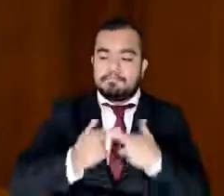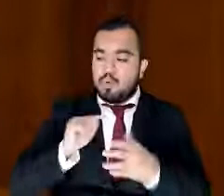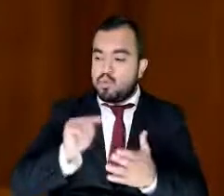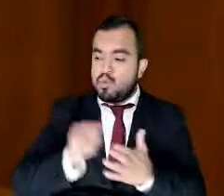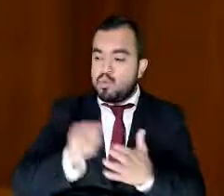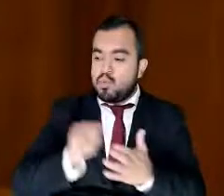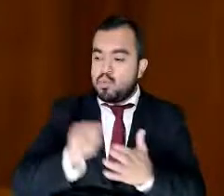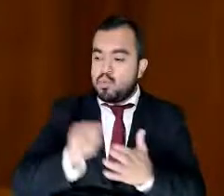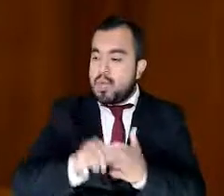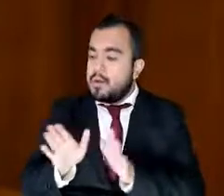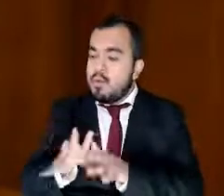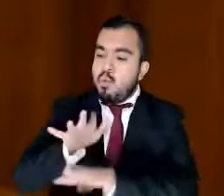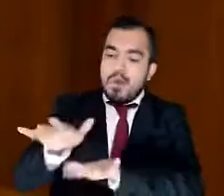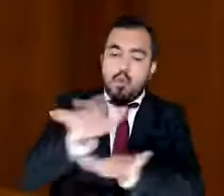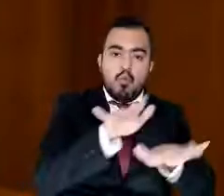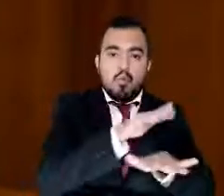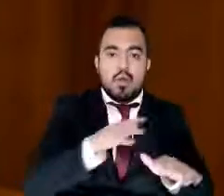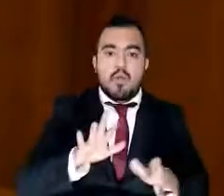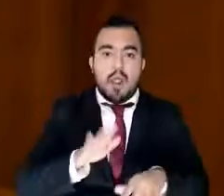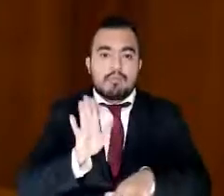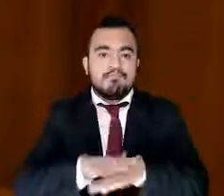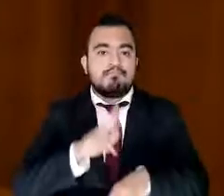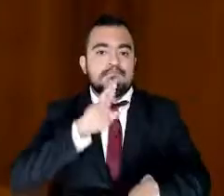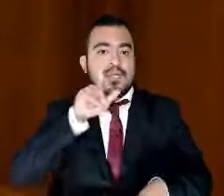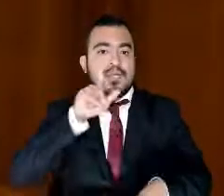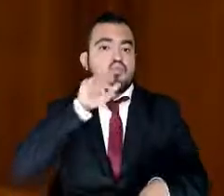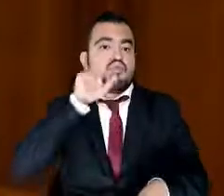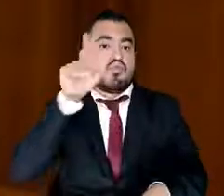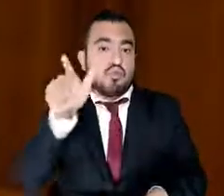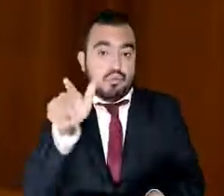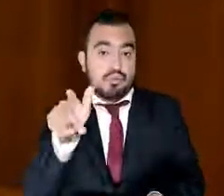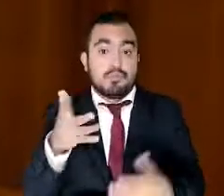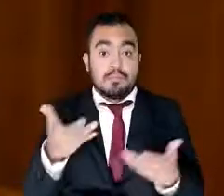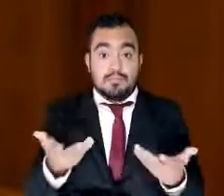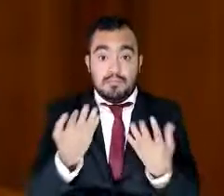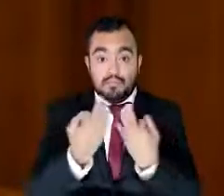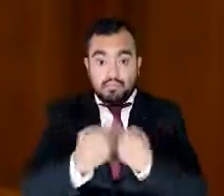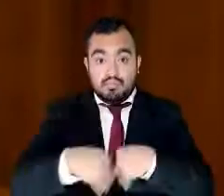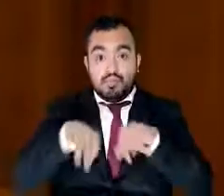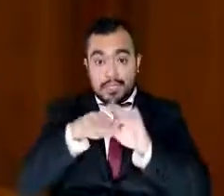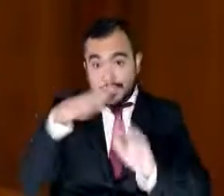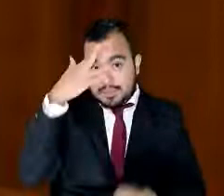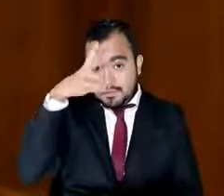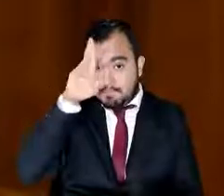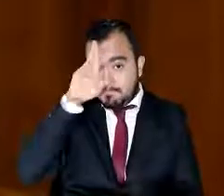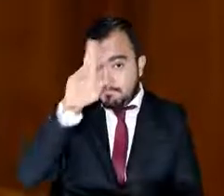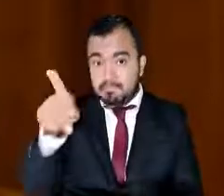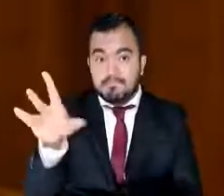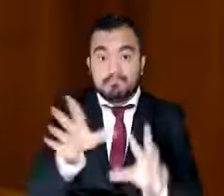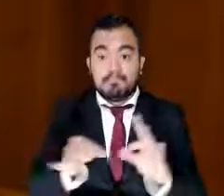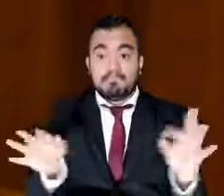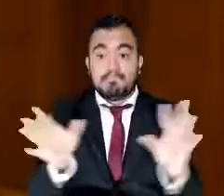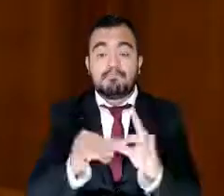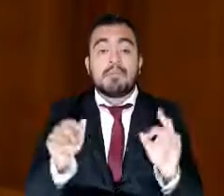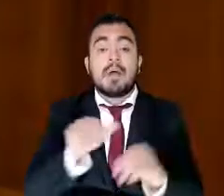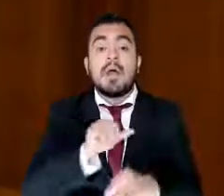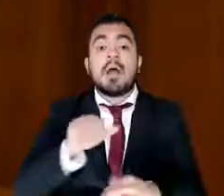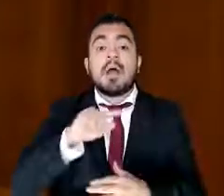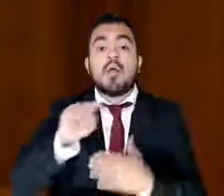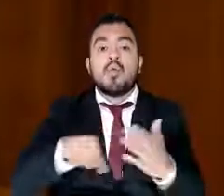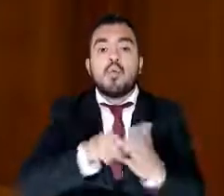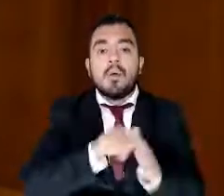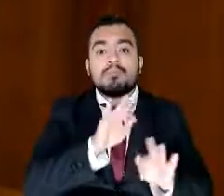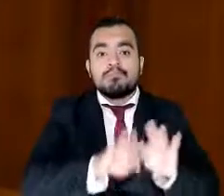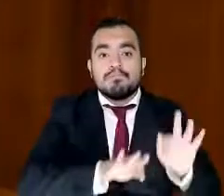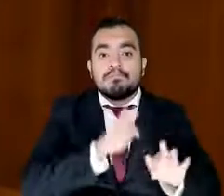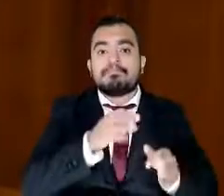de los espacios públicos en el Estado. Es muy importante reconocer lo que usted mencionaba, el mantenimiento y la operación de los espacios